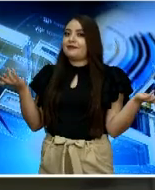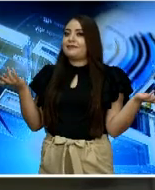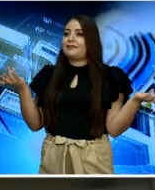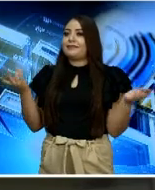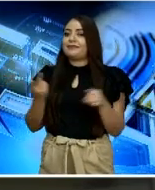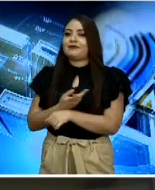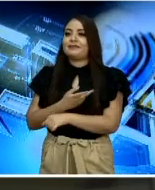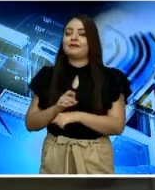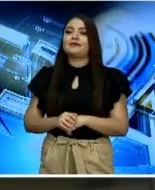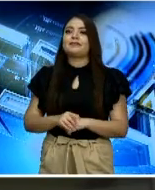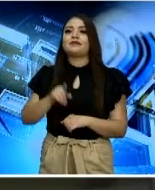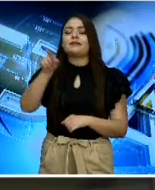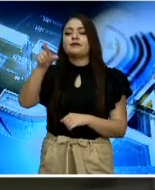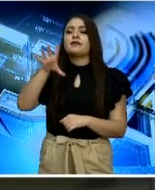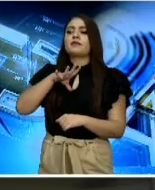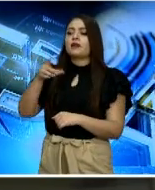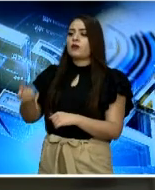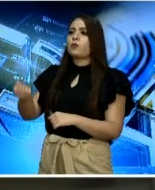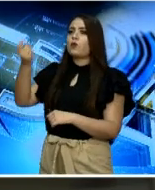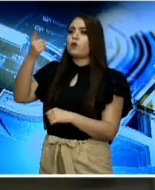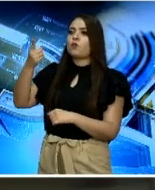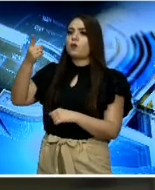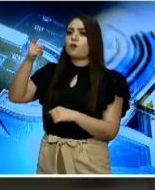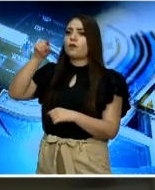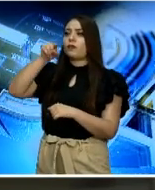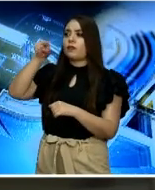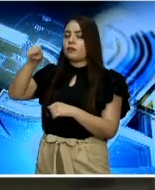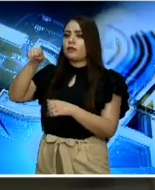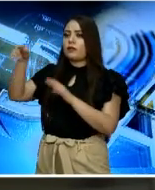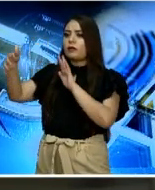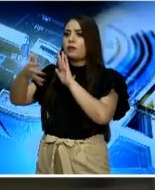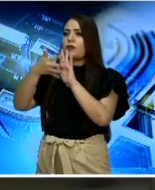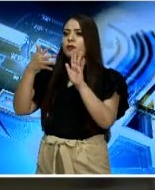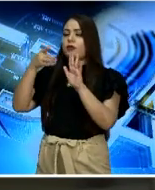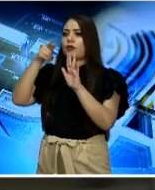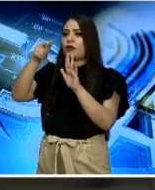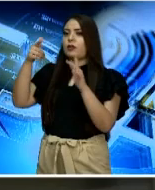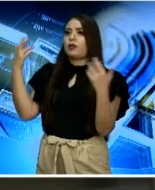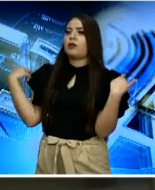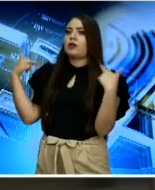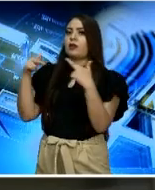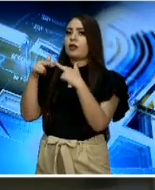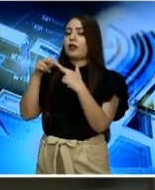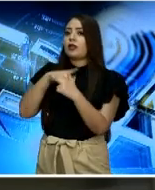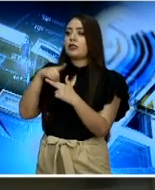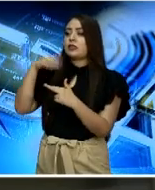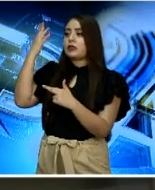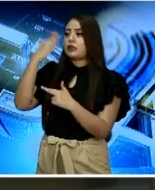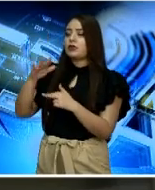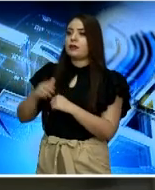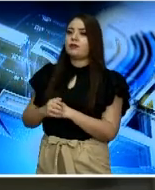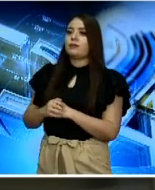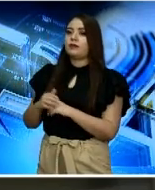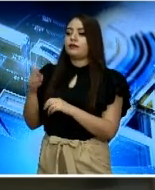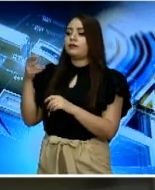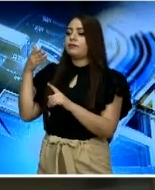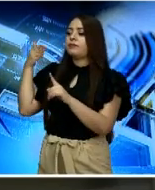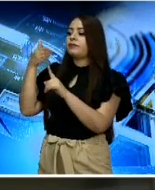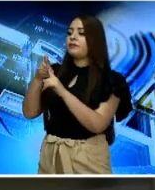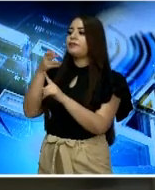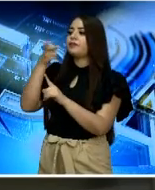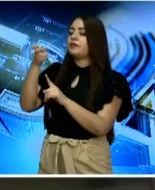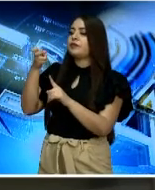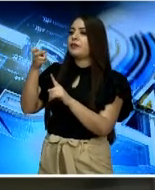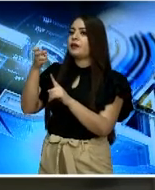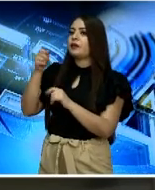que me hicieron llegar, Valeria. Uh-huh. Dice, lo que todo maestro debe saber. Referente al asunto donde la maestra y directora